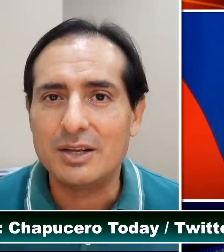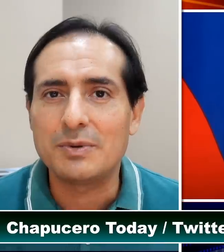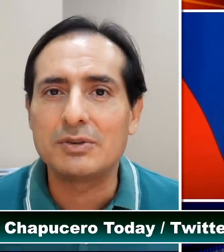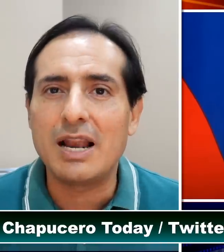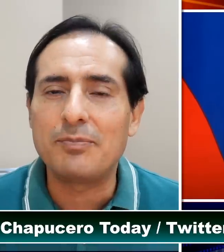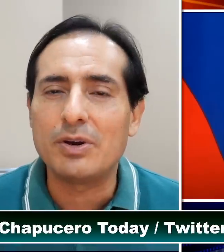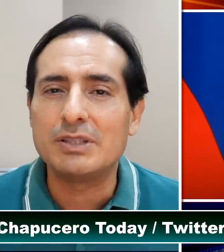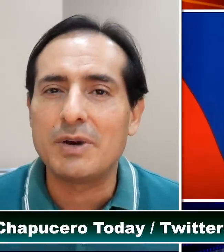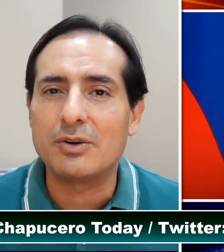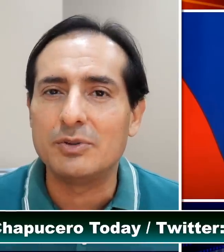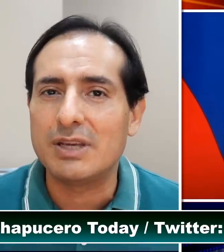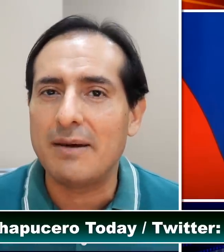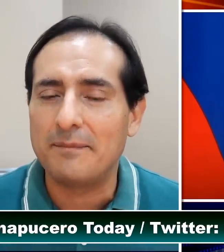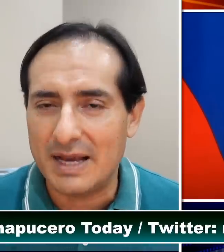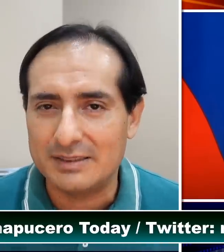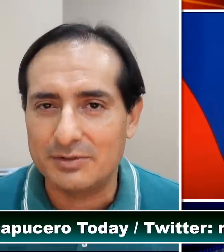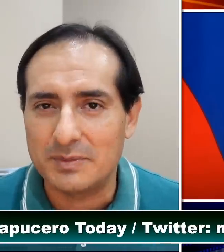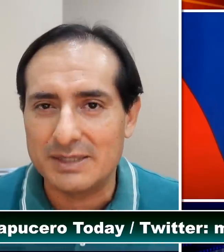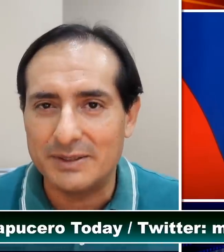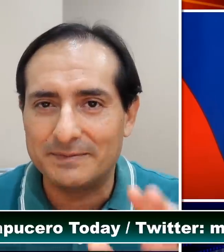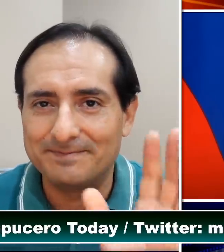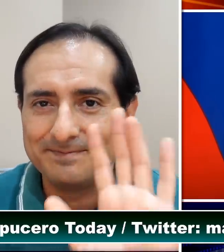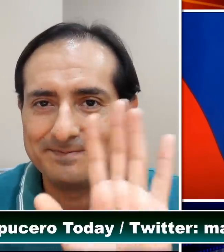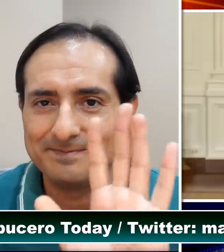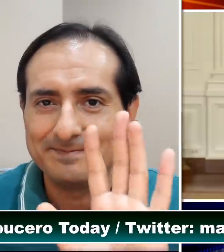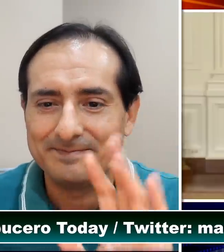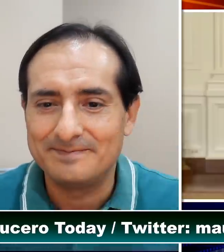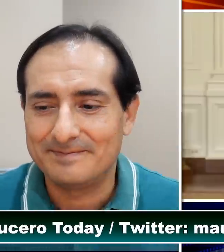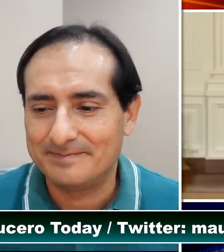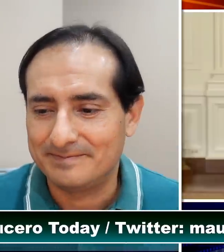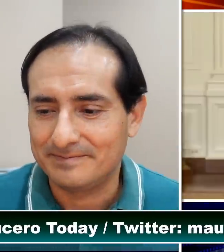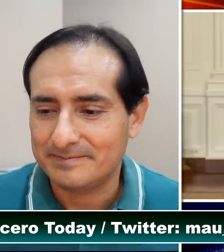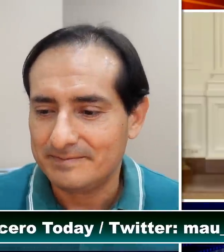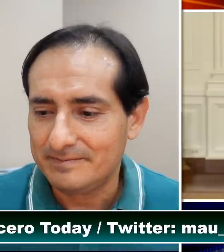y nos vemos a la próxima con mucha más información